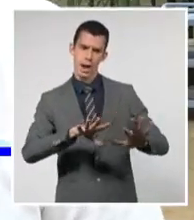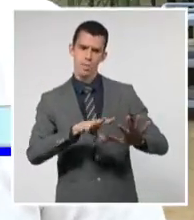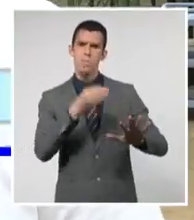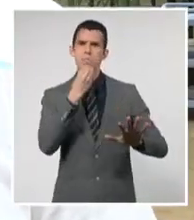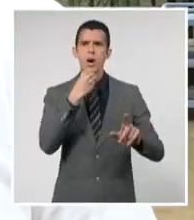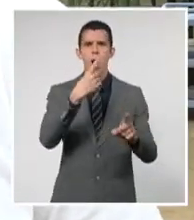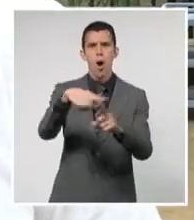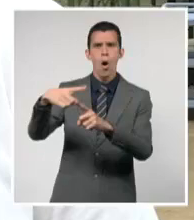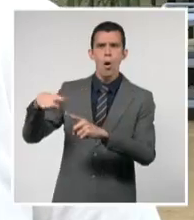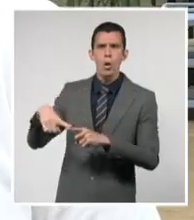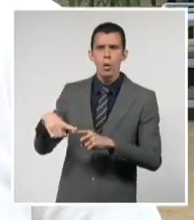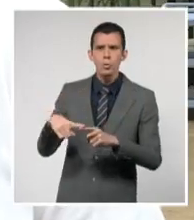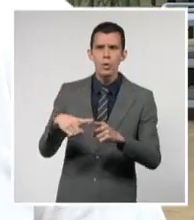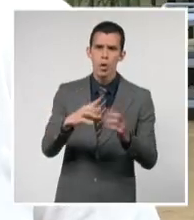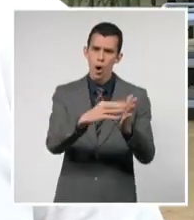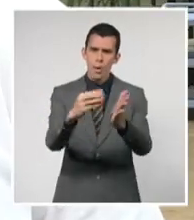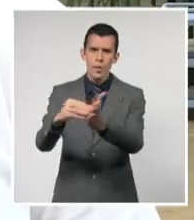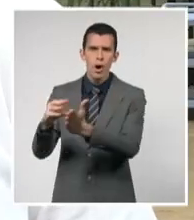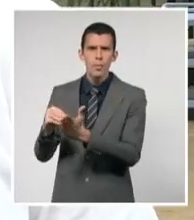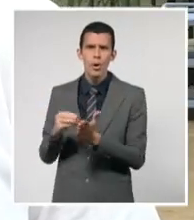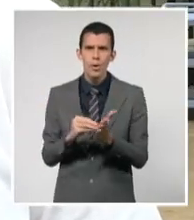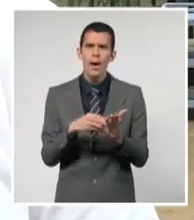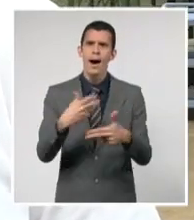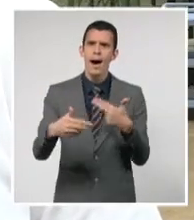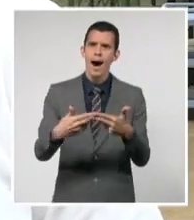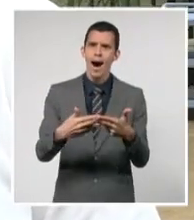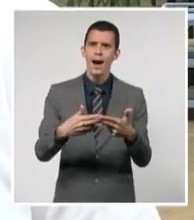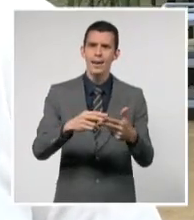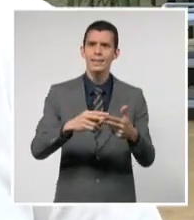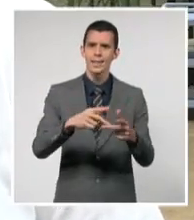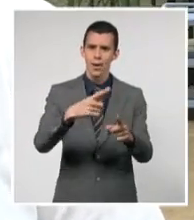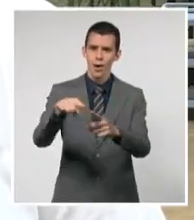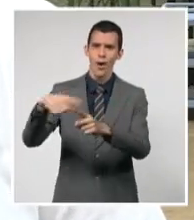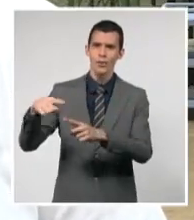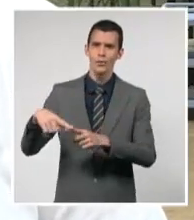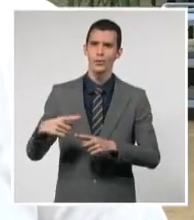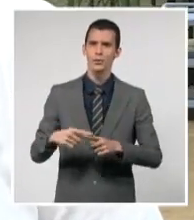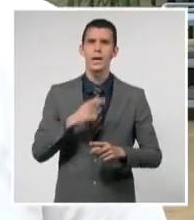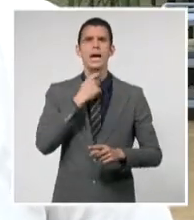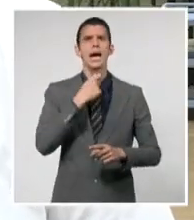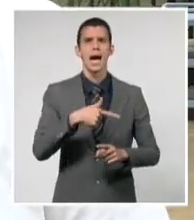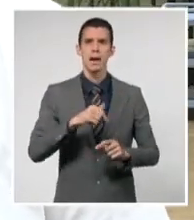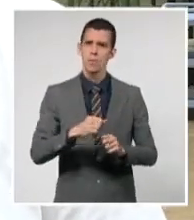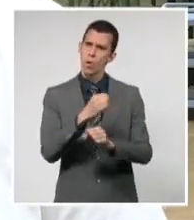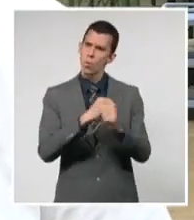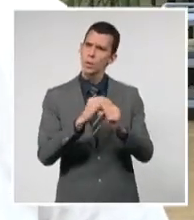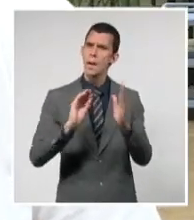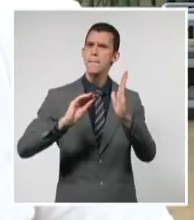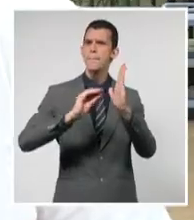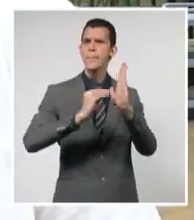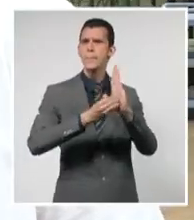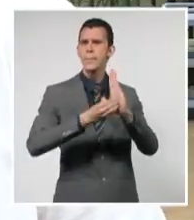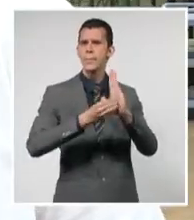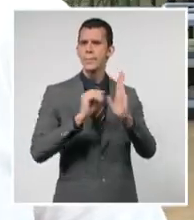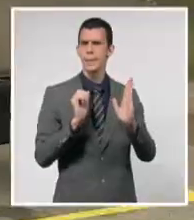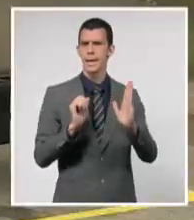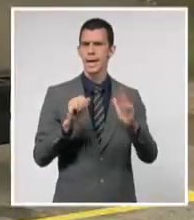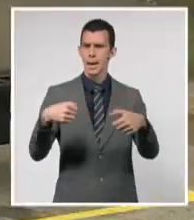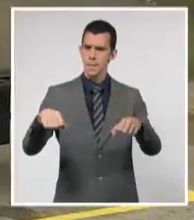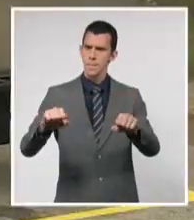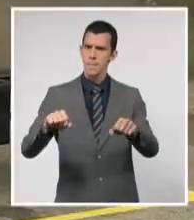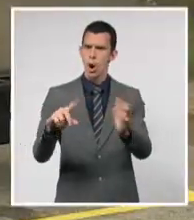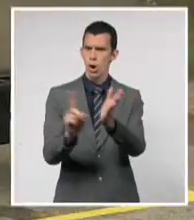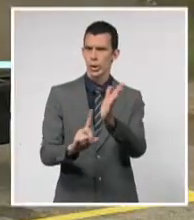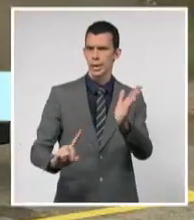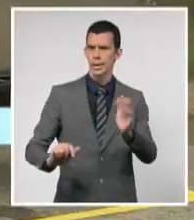que ostentan las motos eléctricas, que hoy por hoy muchas de ellas son ensambladas acá en nuestro país, y usamos open source, es decir, hardware libre. Ya tiene